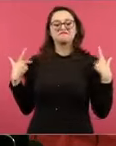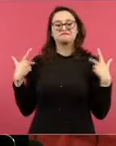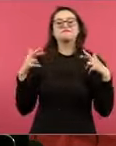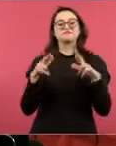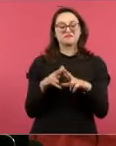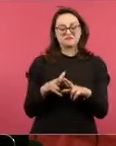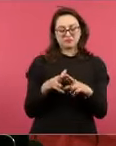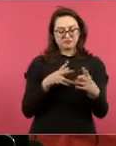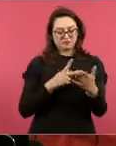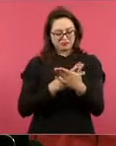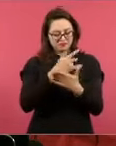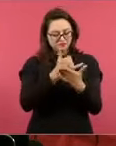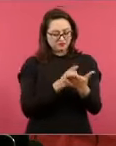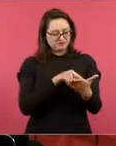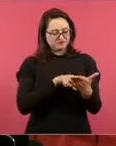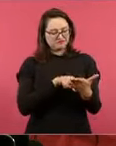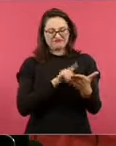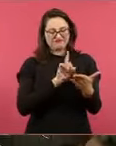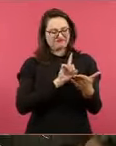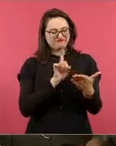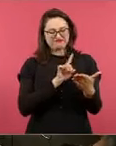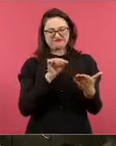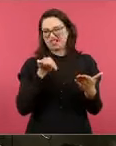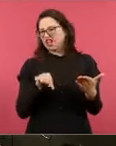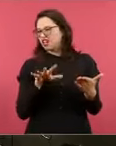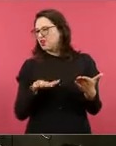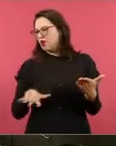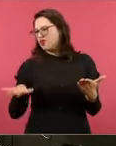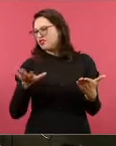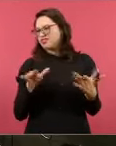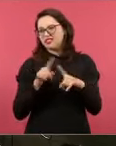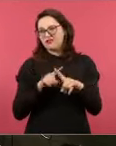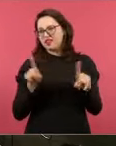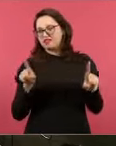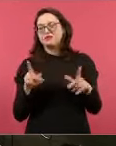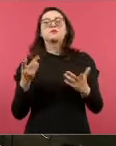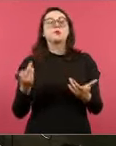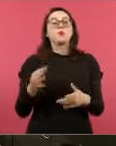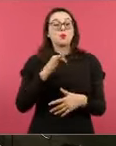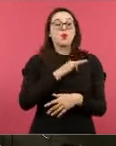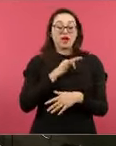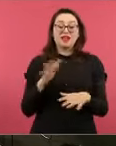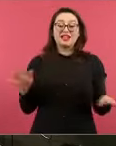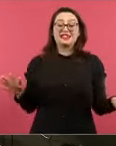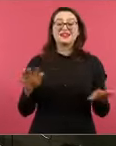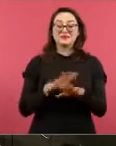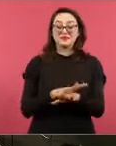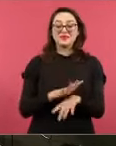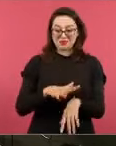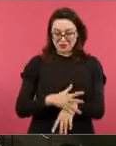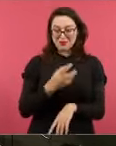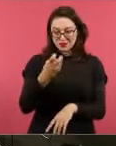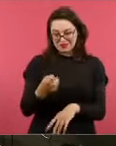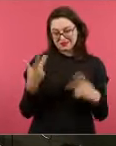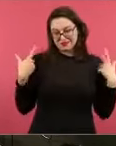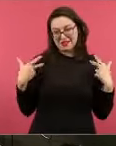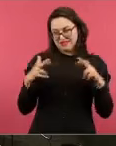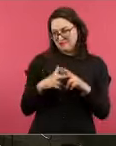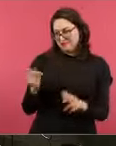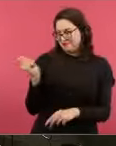cambiar lo que él considere pertinente, de seguir o no esta secuencia, porque por eso tenemos autonomía